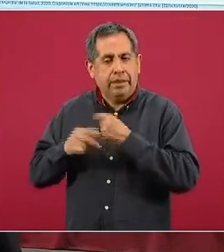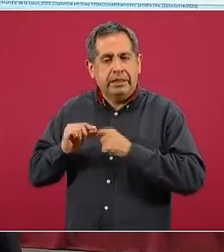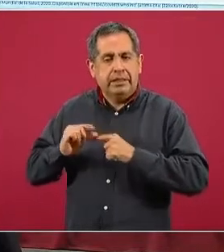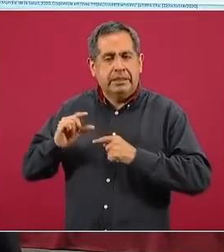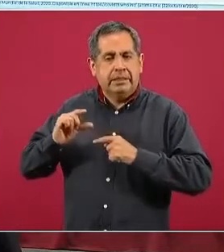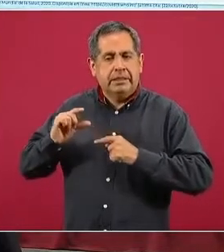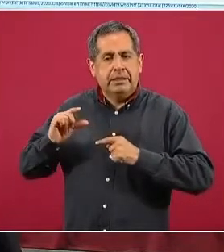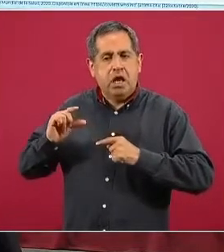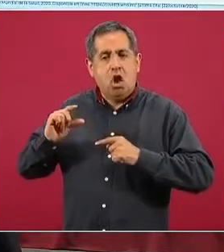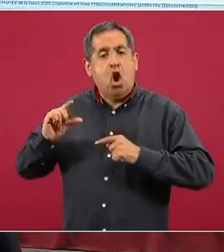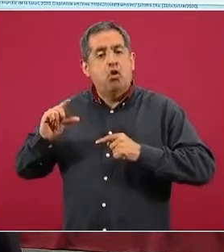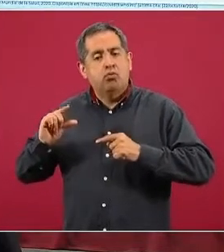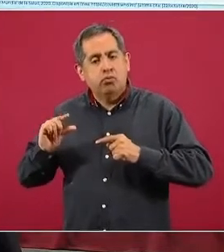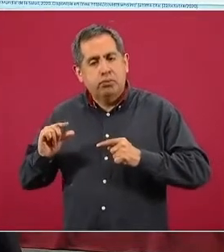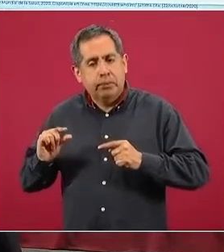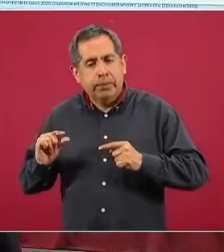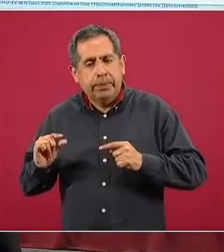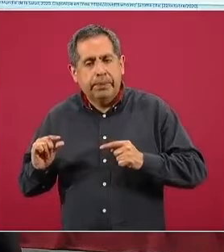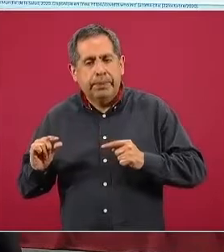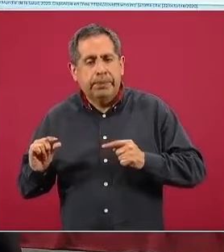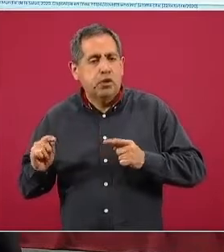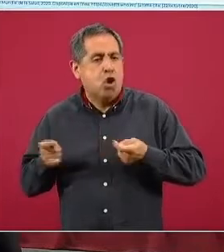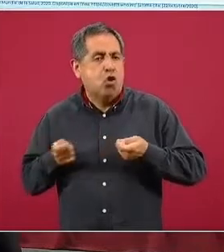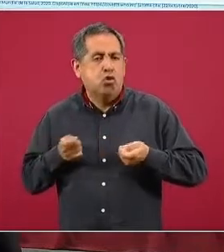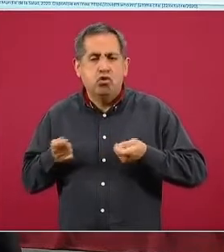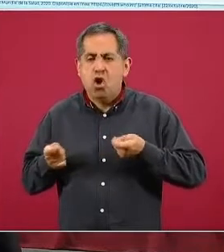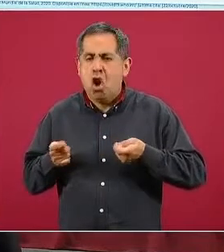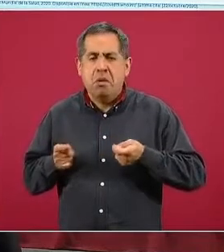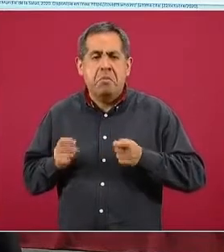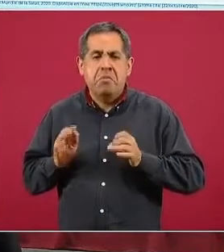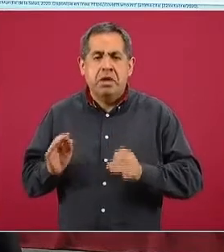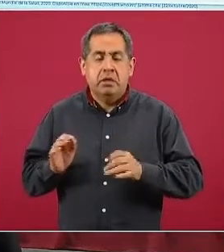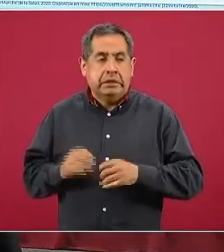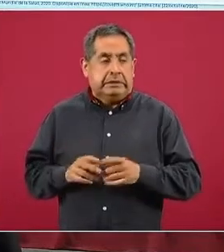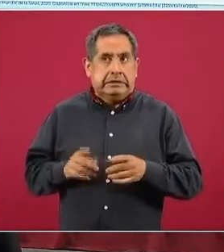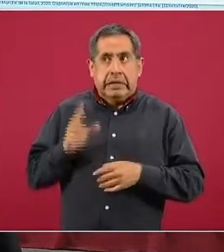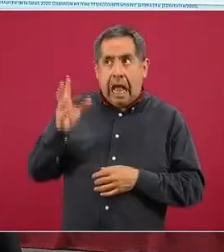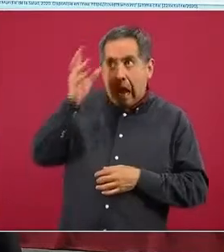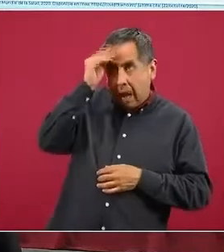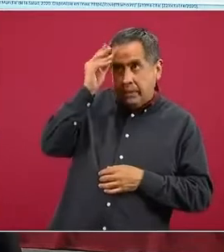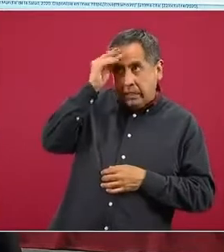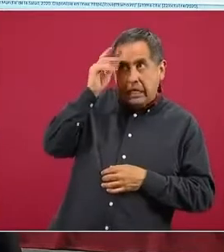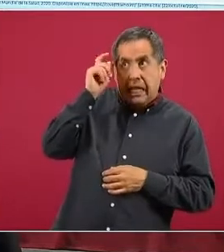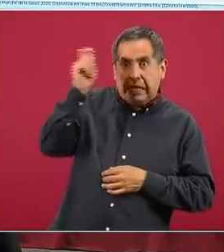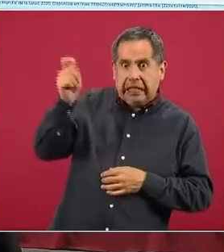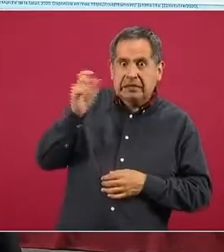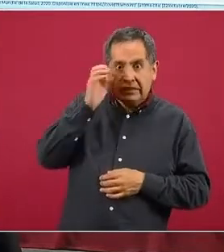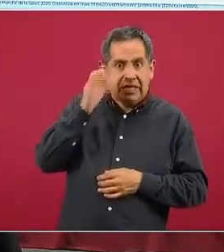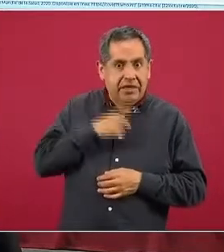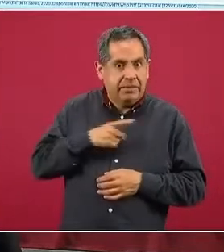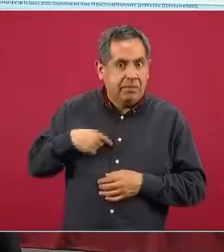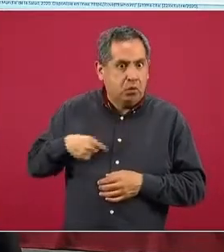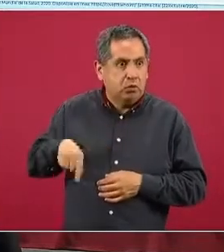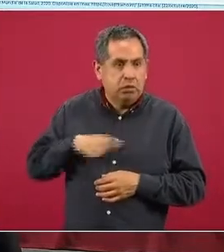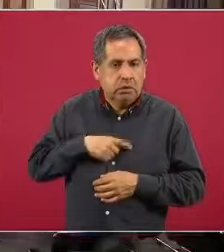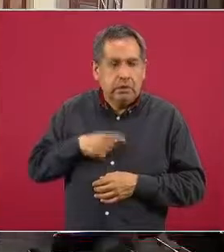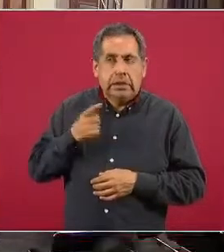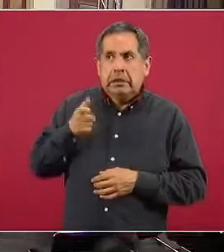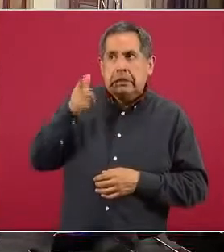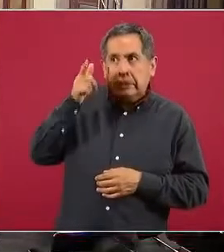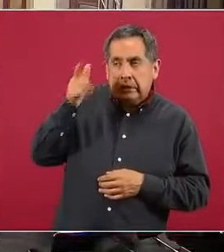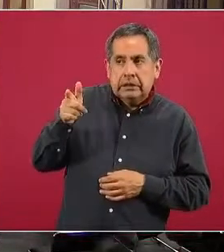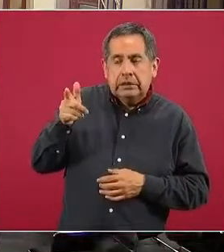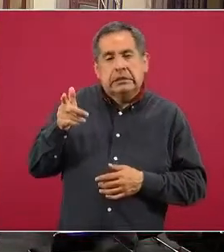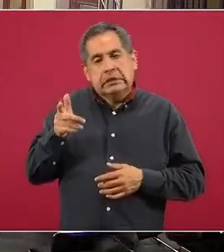rebrote y otra vez entrar en una fase de control. Mucho por aprender de la experiencia china, pero también